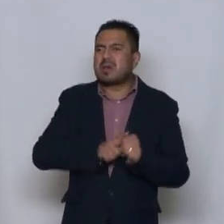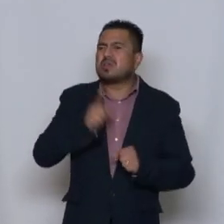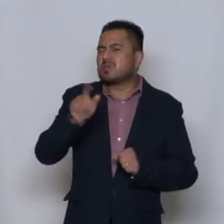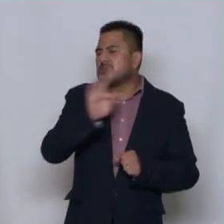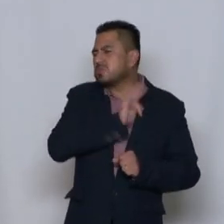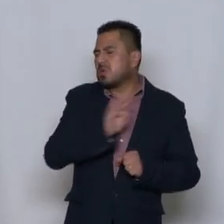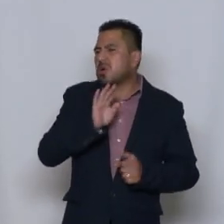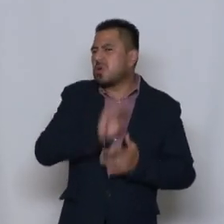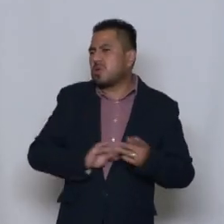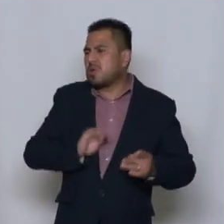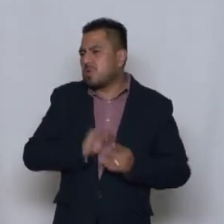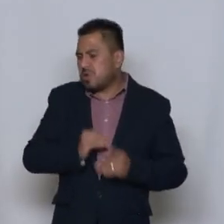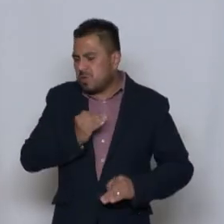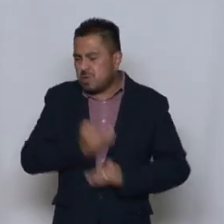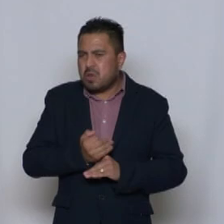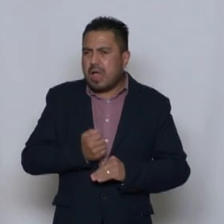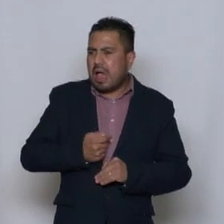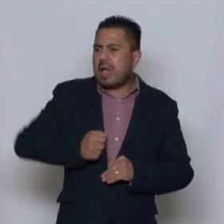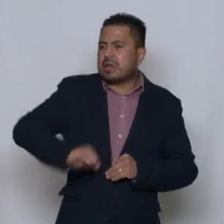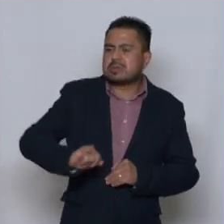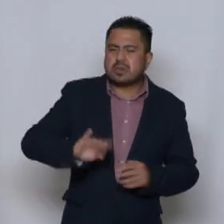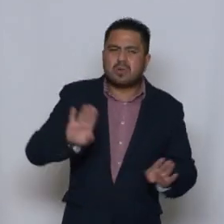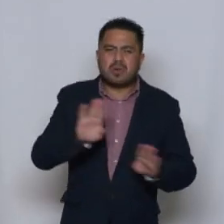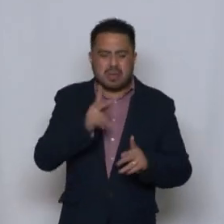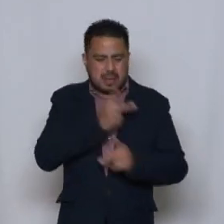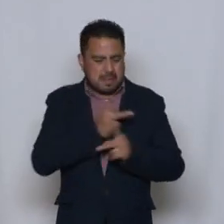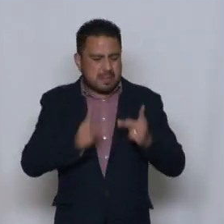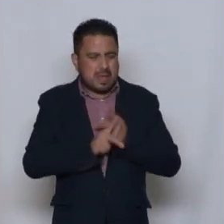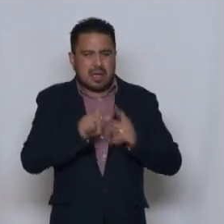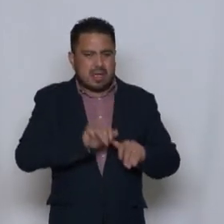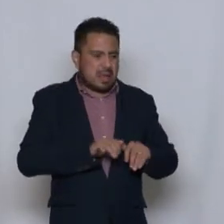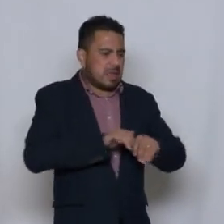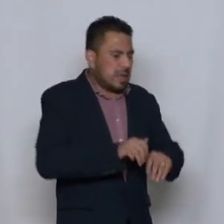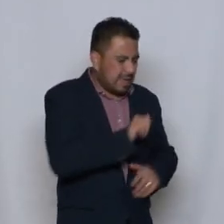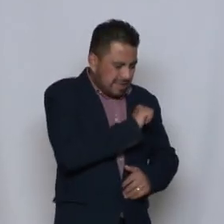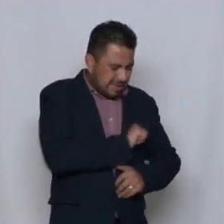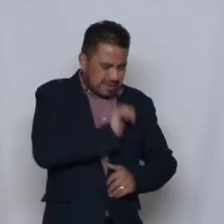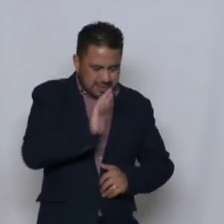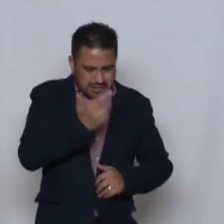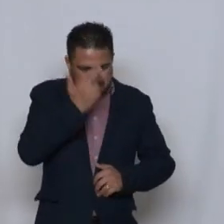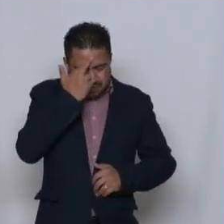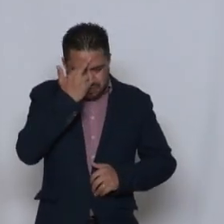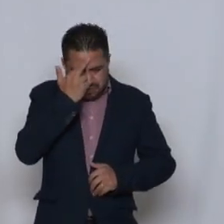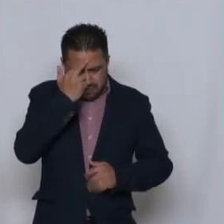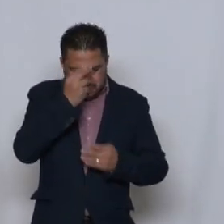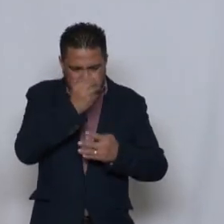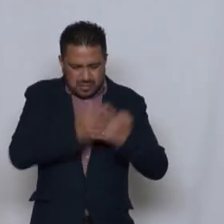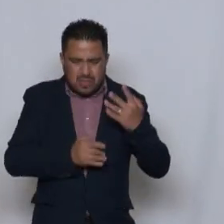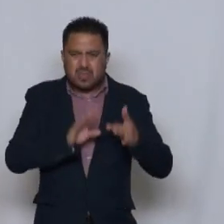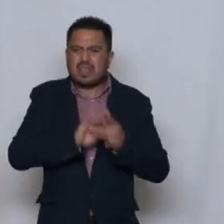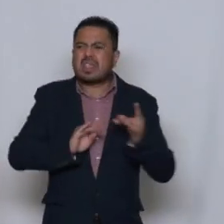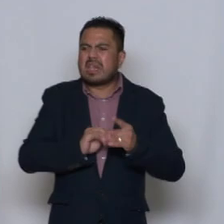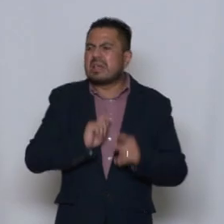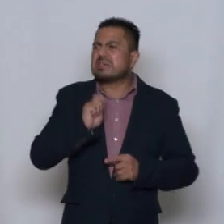usted hablar consigo mismo cuando estaba en el bachillerato en 140 caracteres, ¿qué se